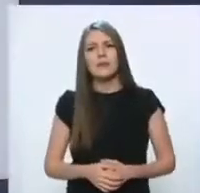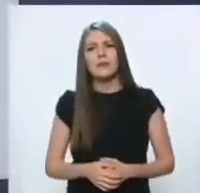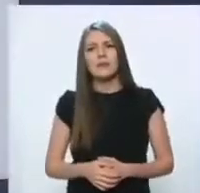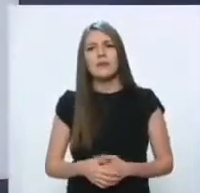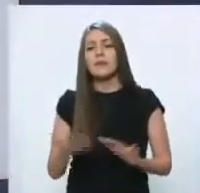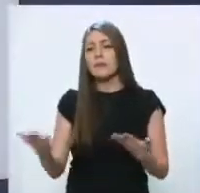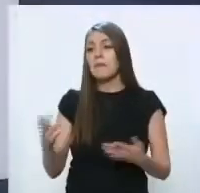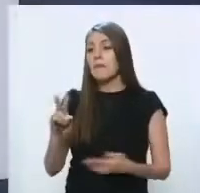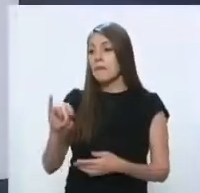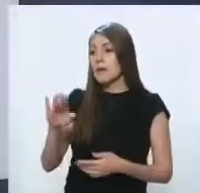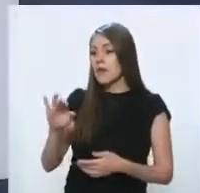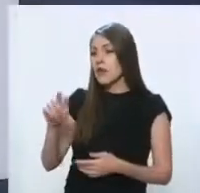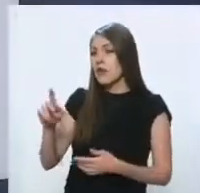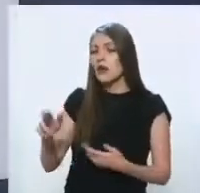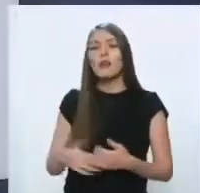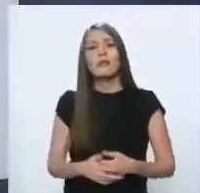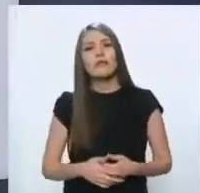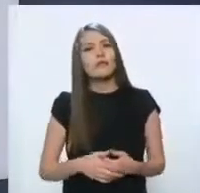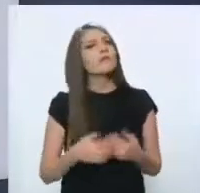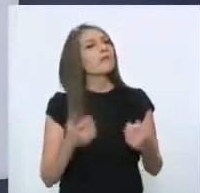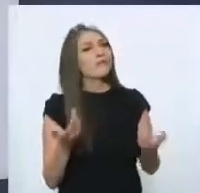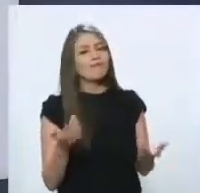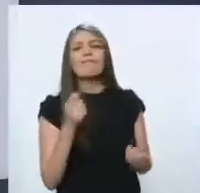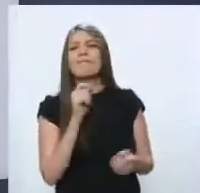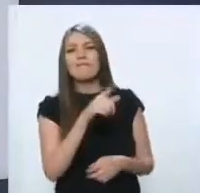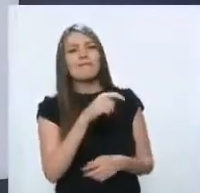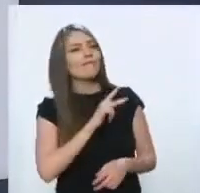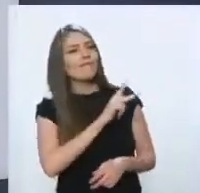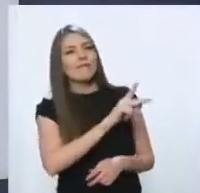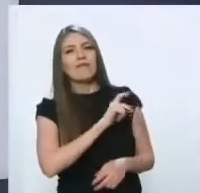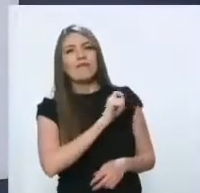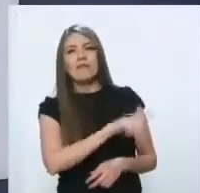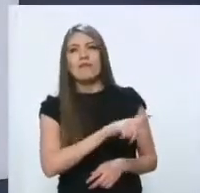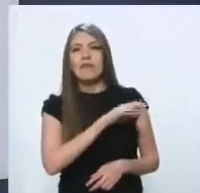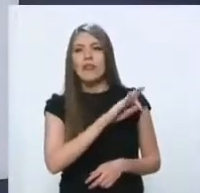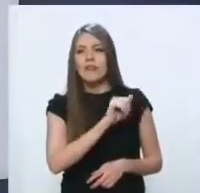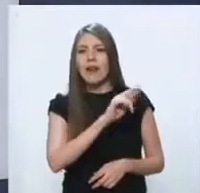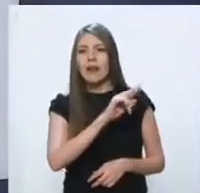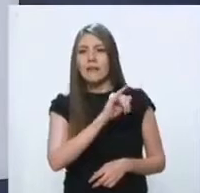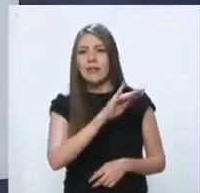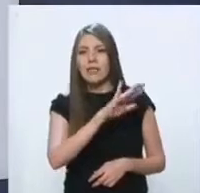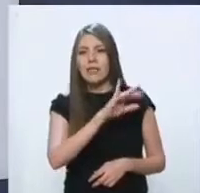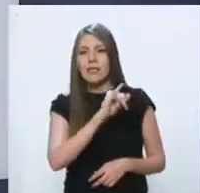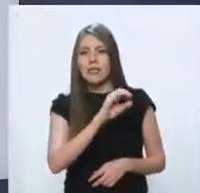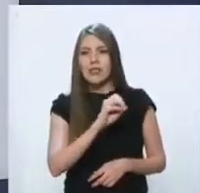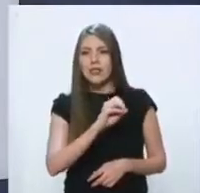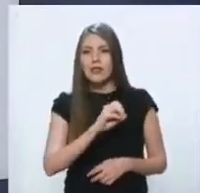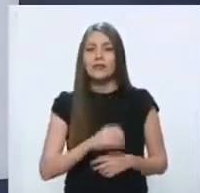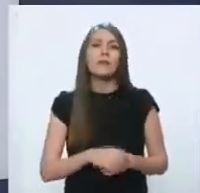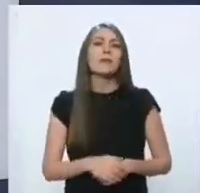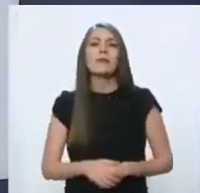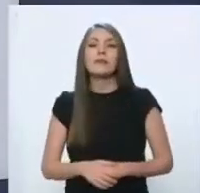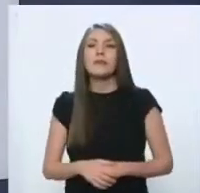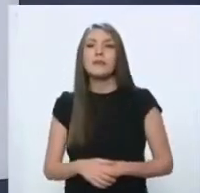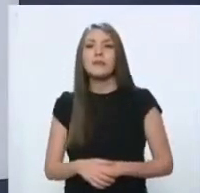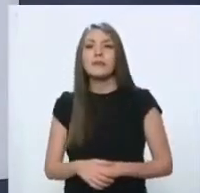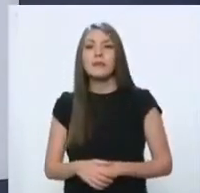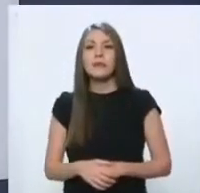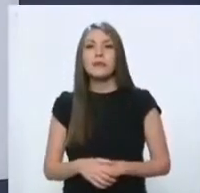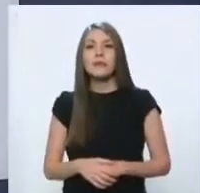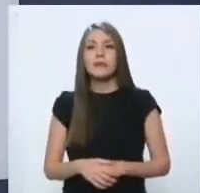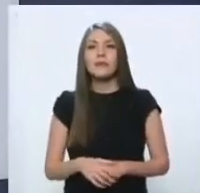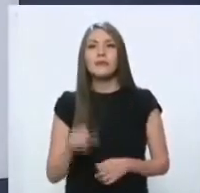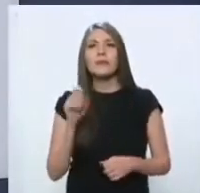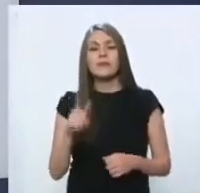Fabricio. Vamos, López Portillo era el mismo que decía, pues no pago para que me peguen. O sea, probablemente mucho ahorita